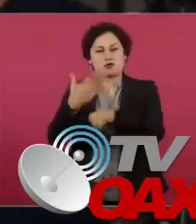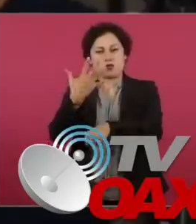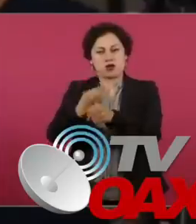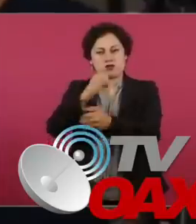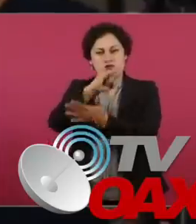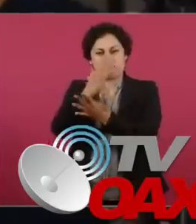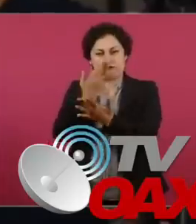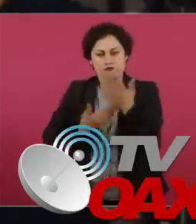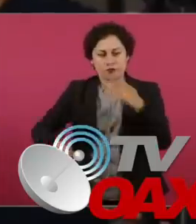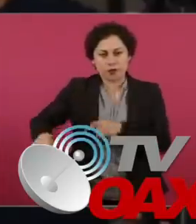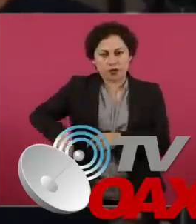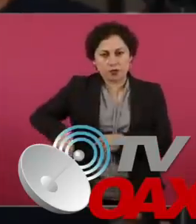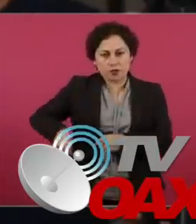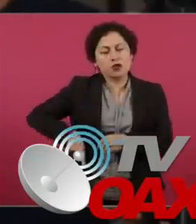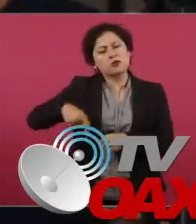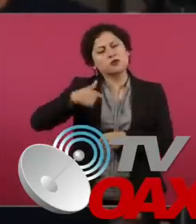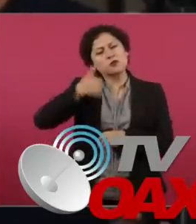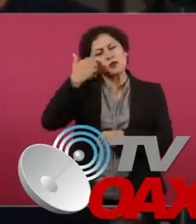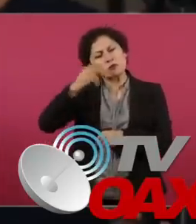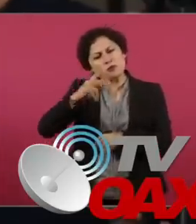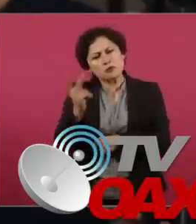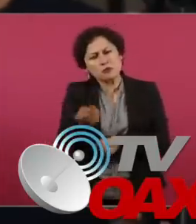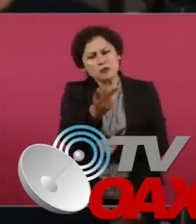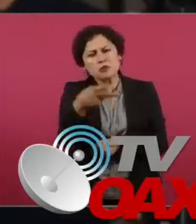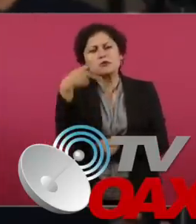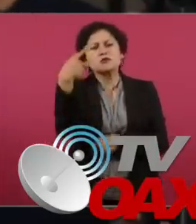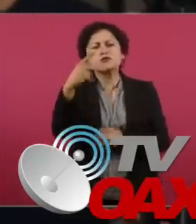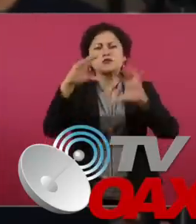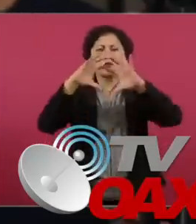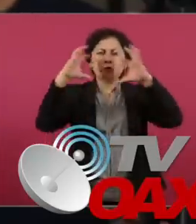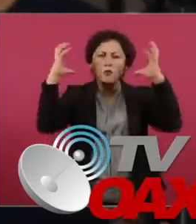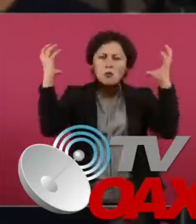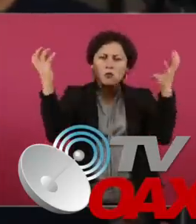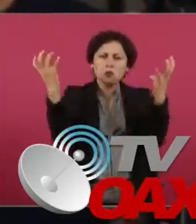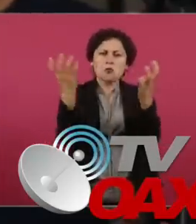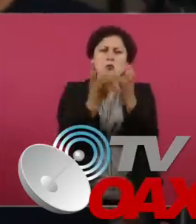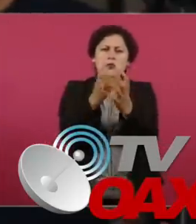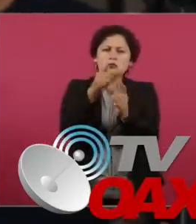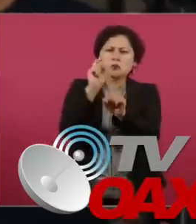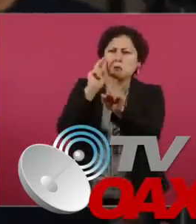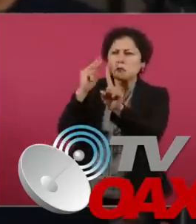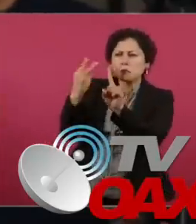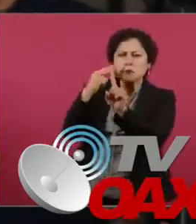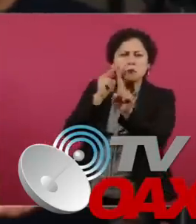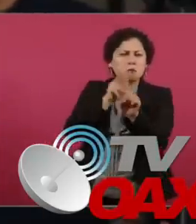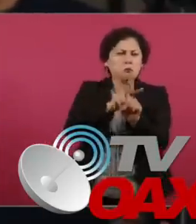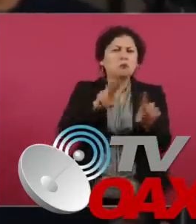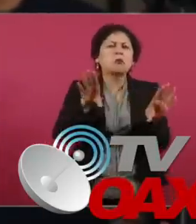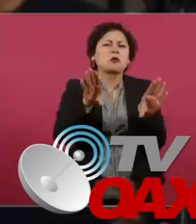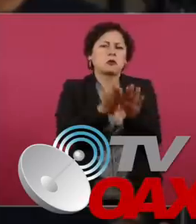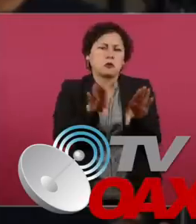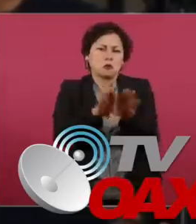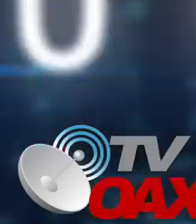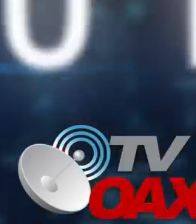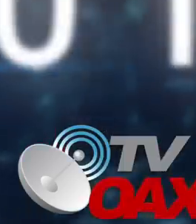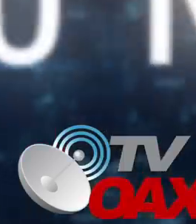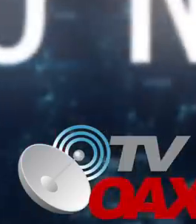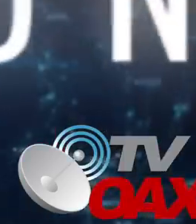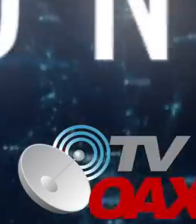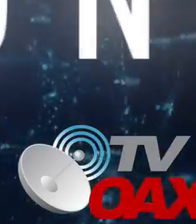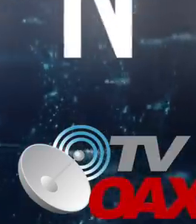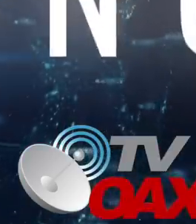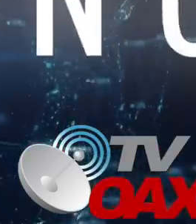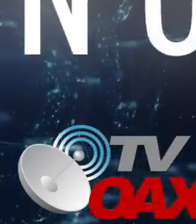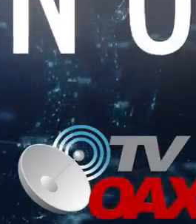¿Cuál es su visión ahorita de México ante el mundo? ¿Se están organizando nuevos escenarios? Los BRICS están ampliando su